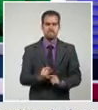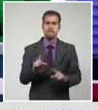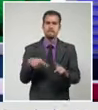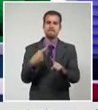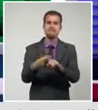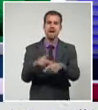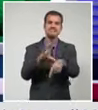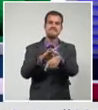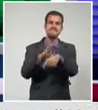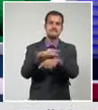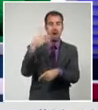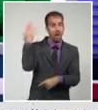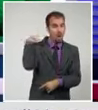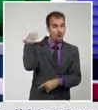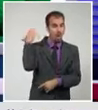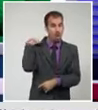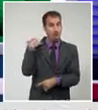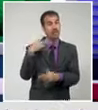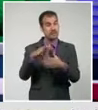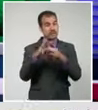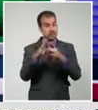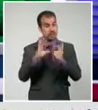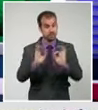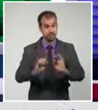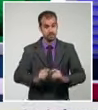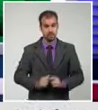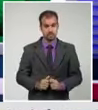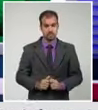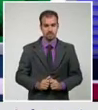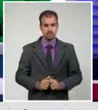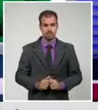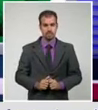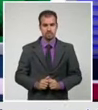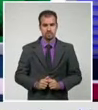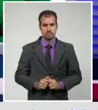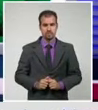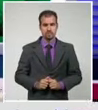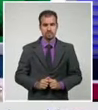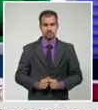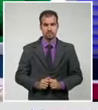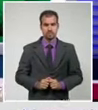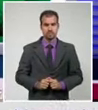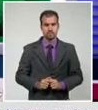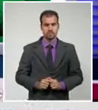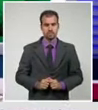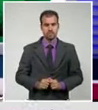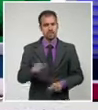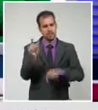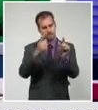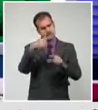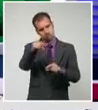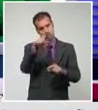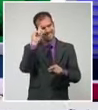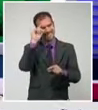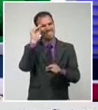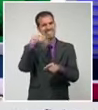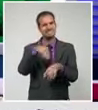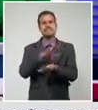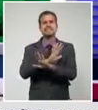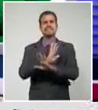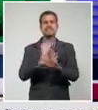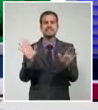pulmonar obstructiva crónica, que ya las personas que nos escuchan han aprendido que